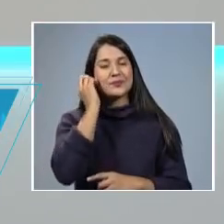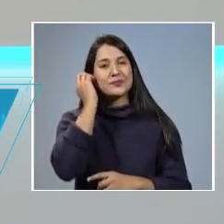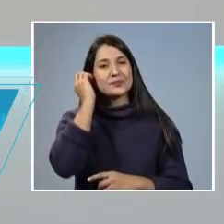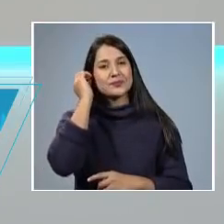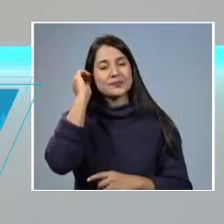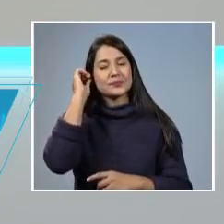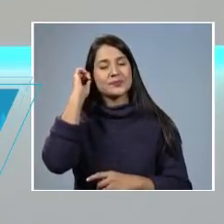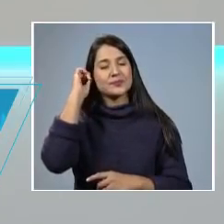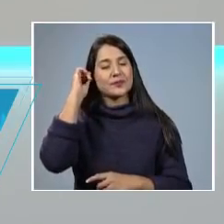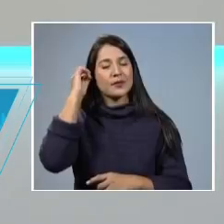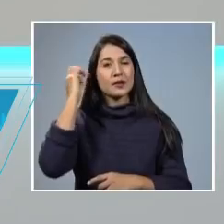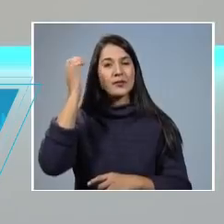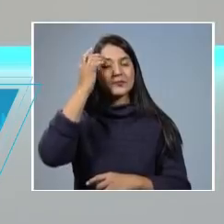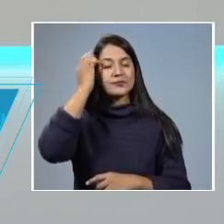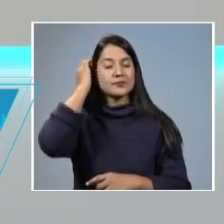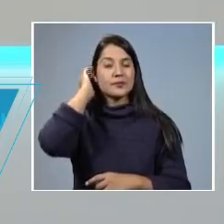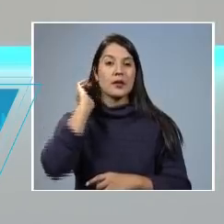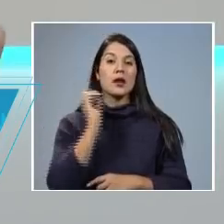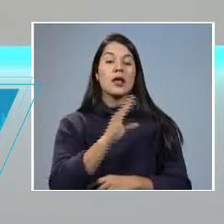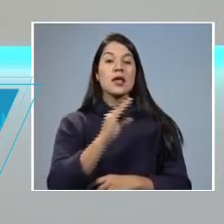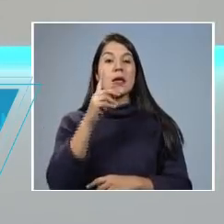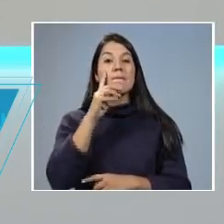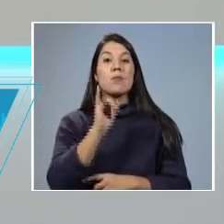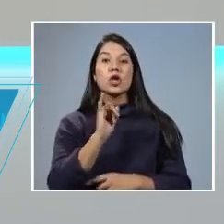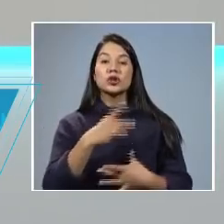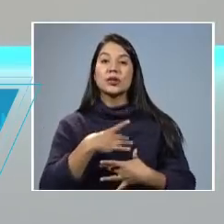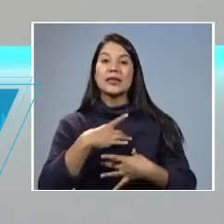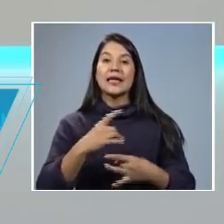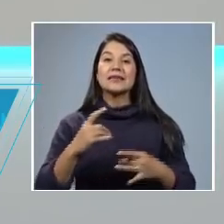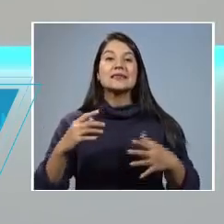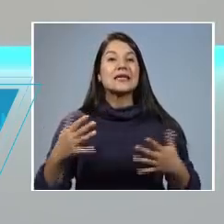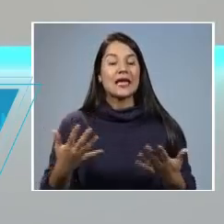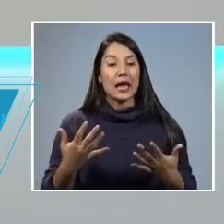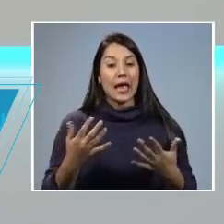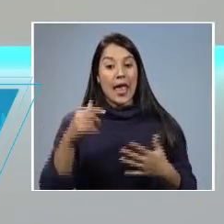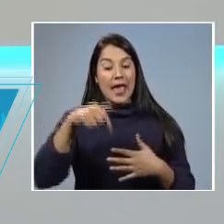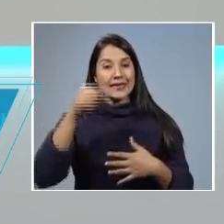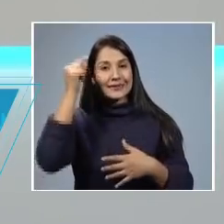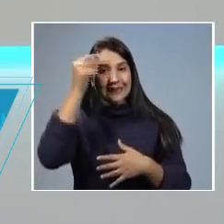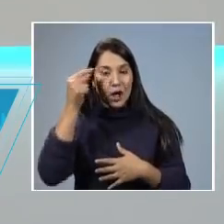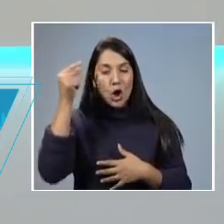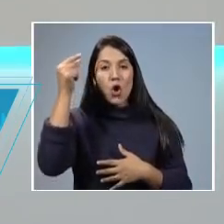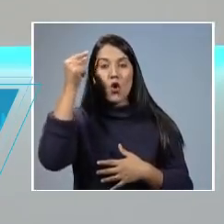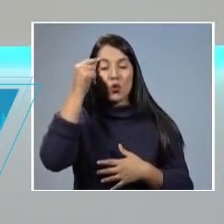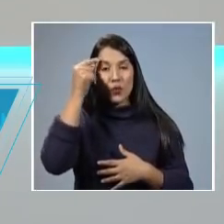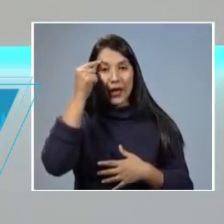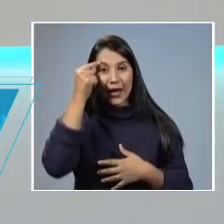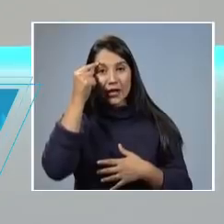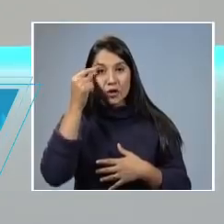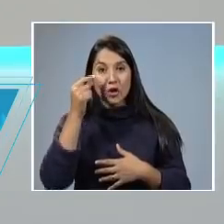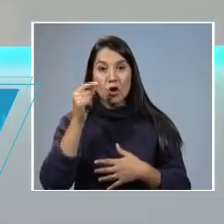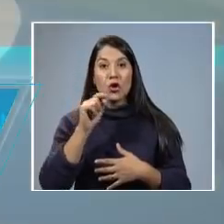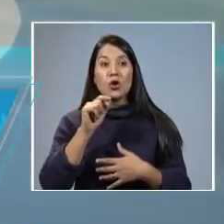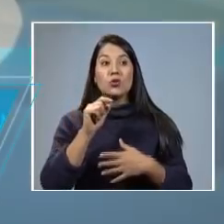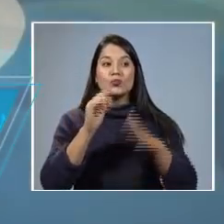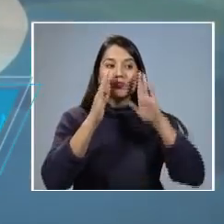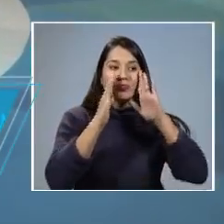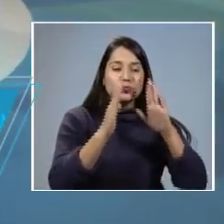Y en este sentido, es interesante cómo este gobierno, una buena parte de su propuesta ha sido la